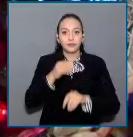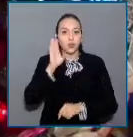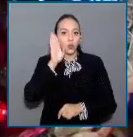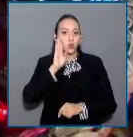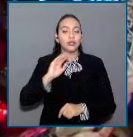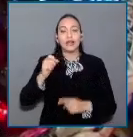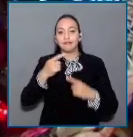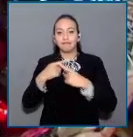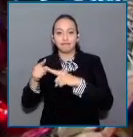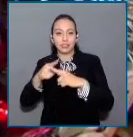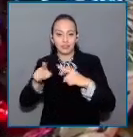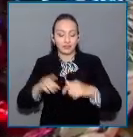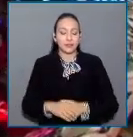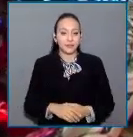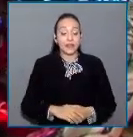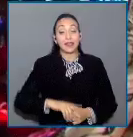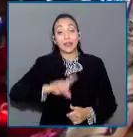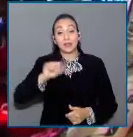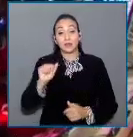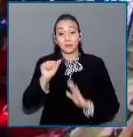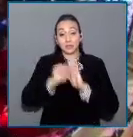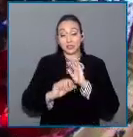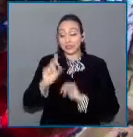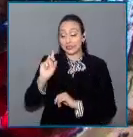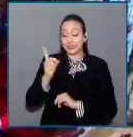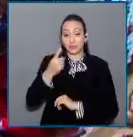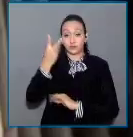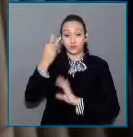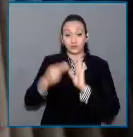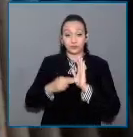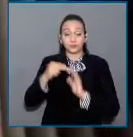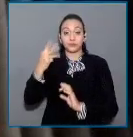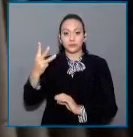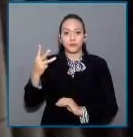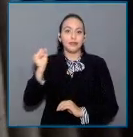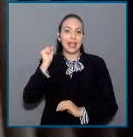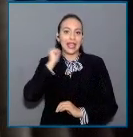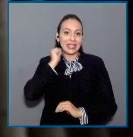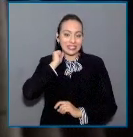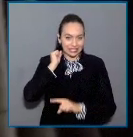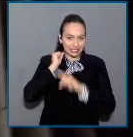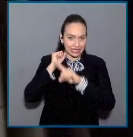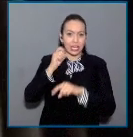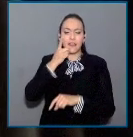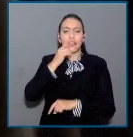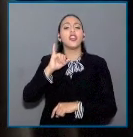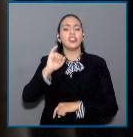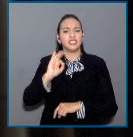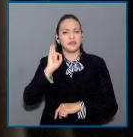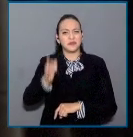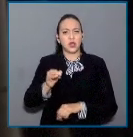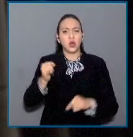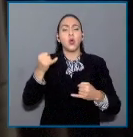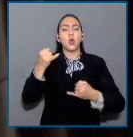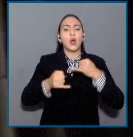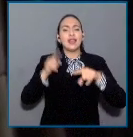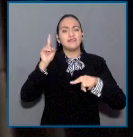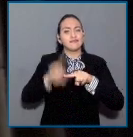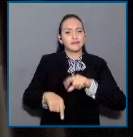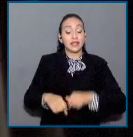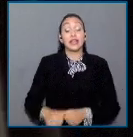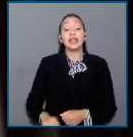En diciembre de 2003, el Senado aprobó la destitución del juez. Posteriormente, Eduardo